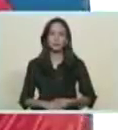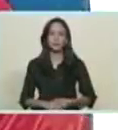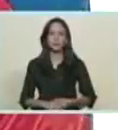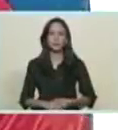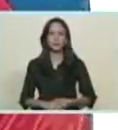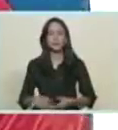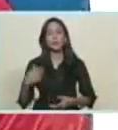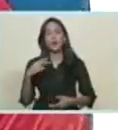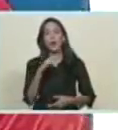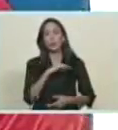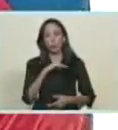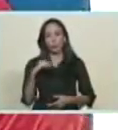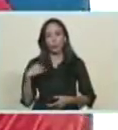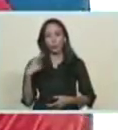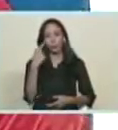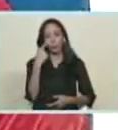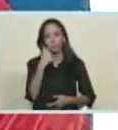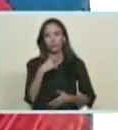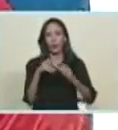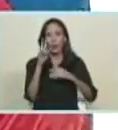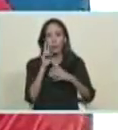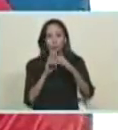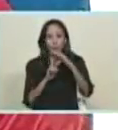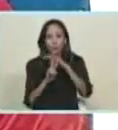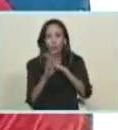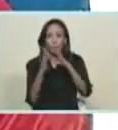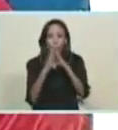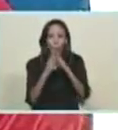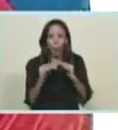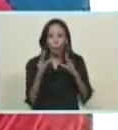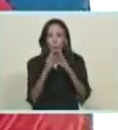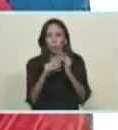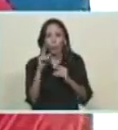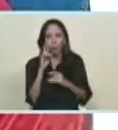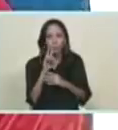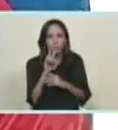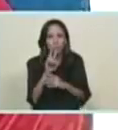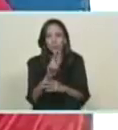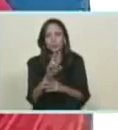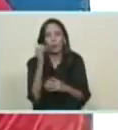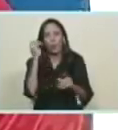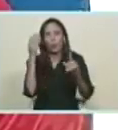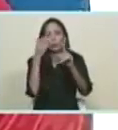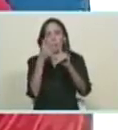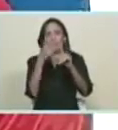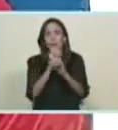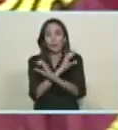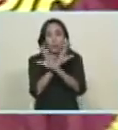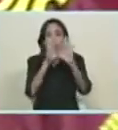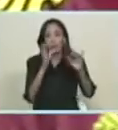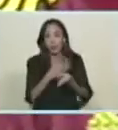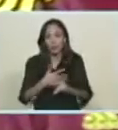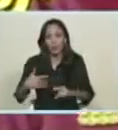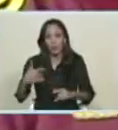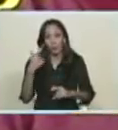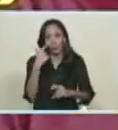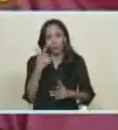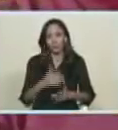Nosotros tenemos una visión clara de la historia, padrino. Querido compañero general en jefe, Vladimir Padrino.